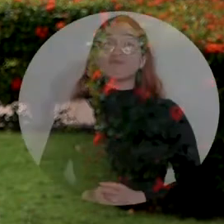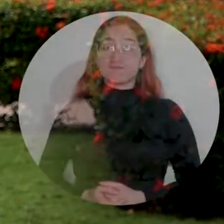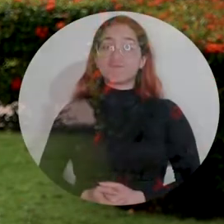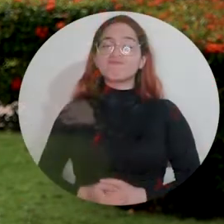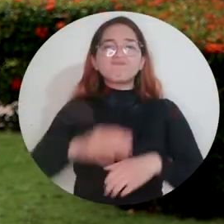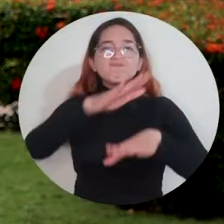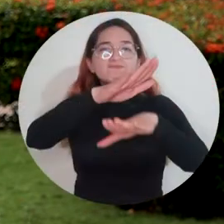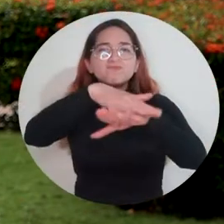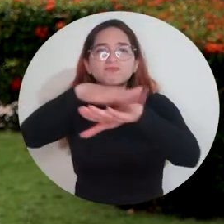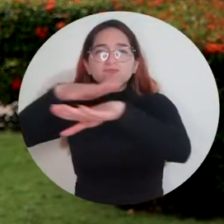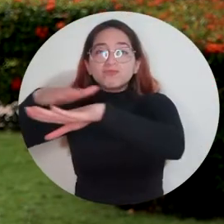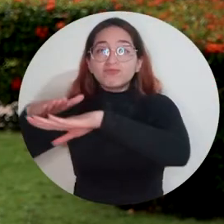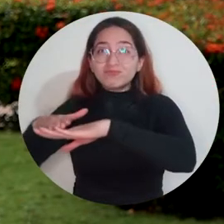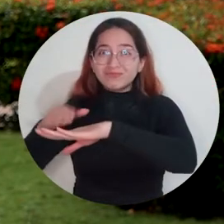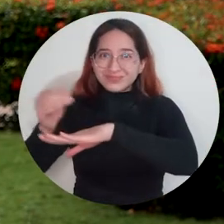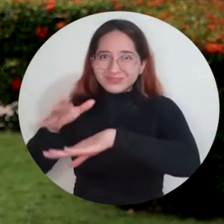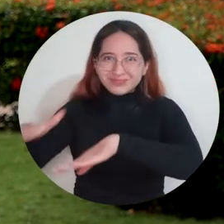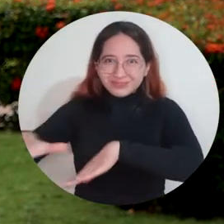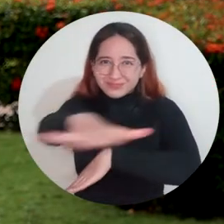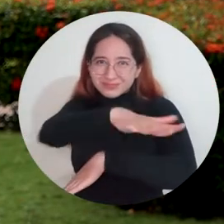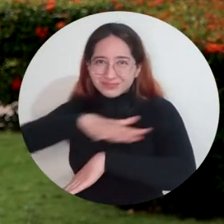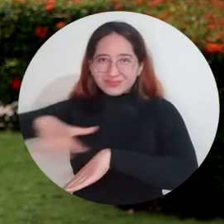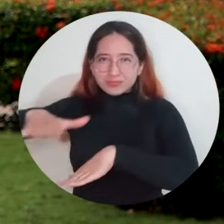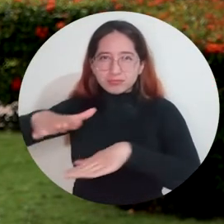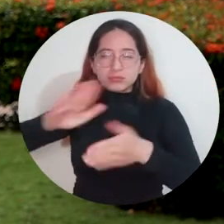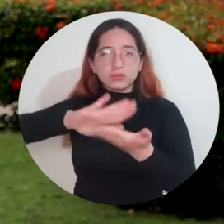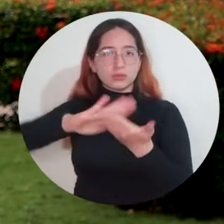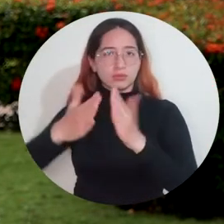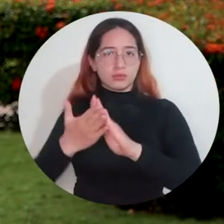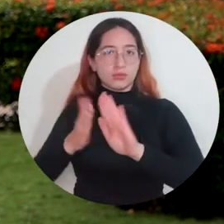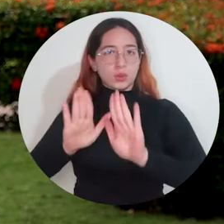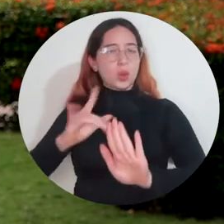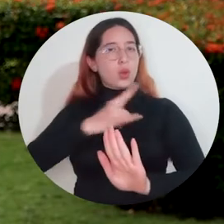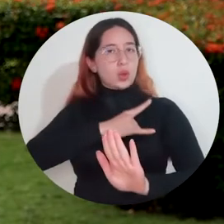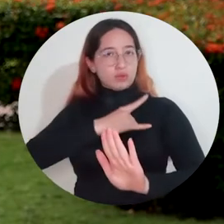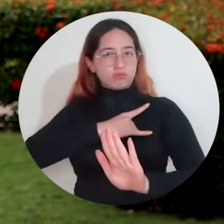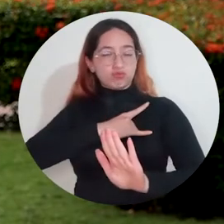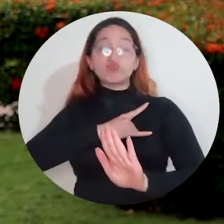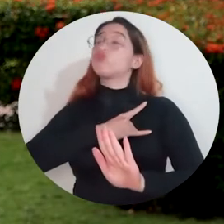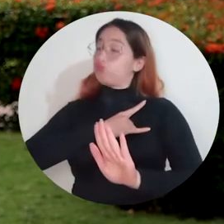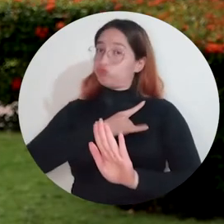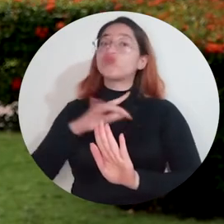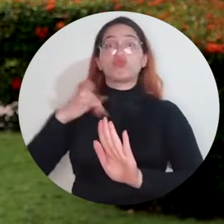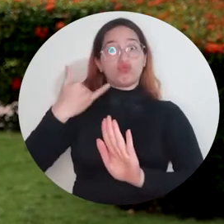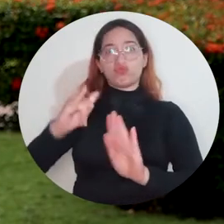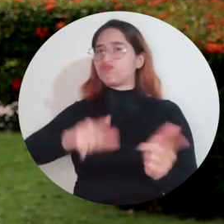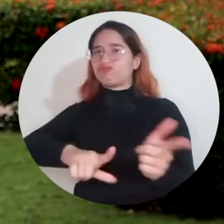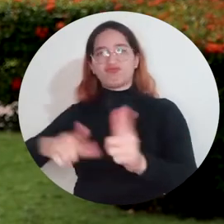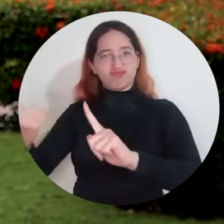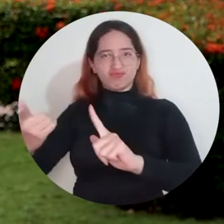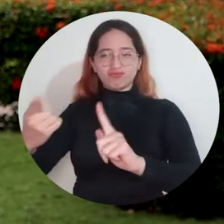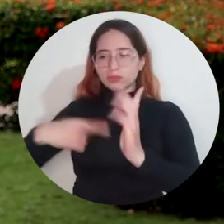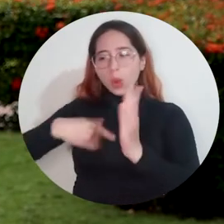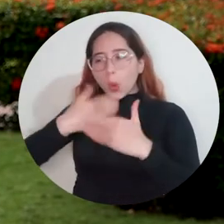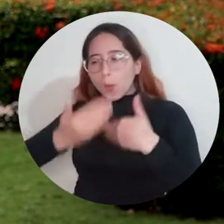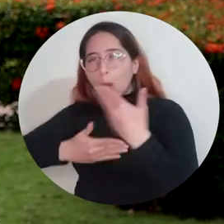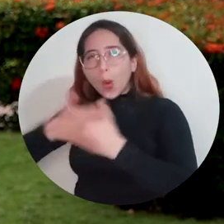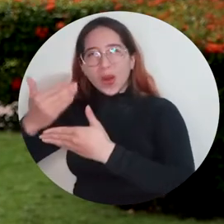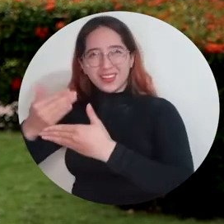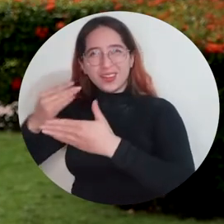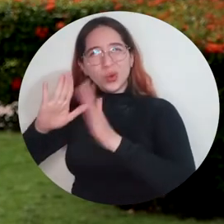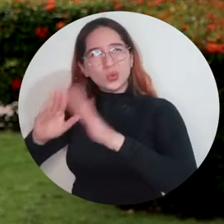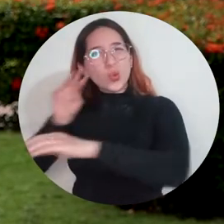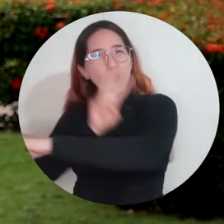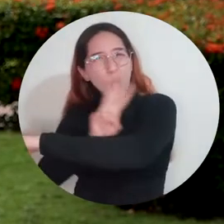queremos informar a la comunidad universitaria que hemos completado el proceso de comprobación de la